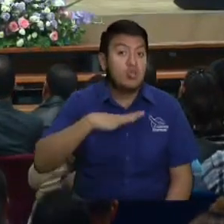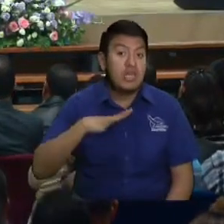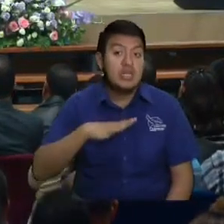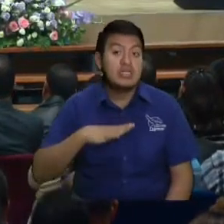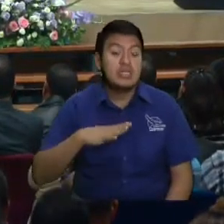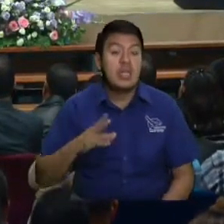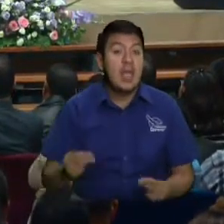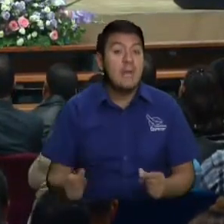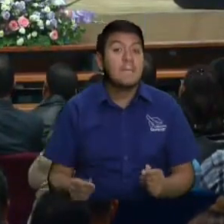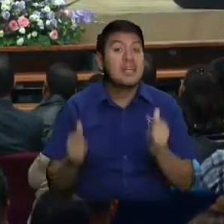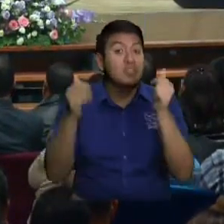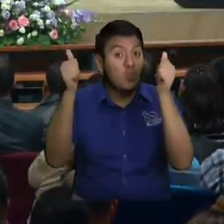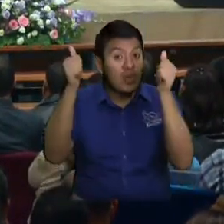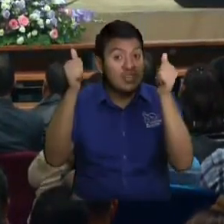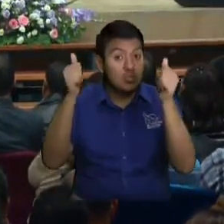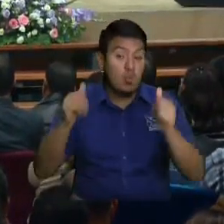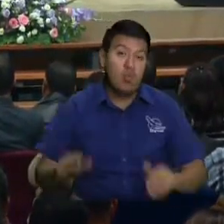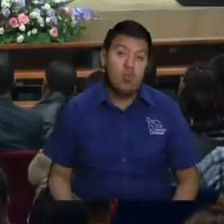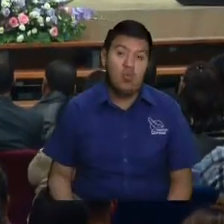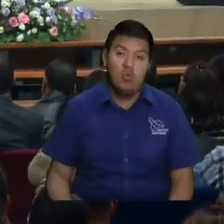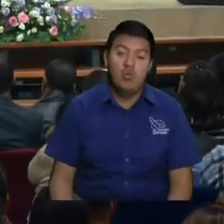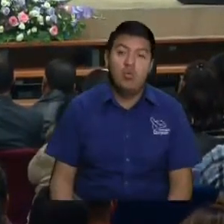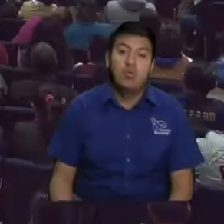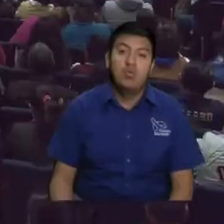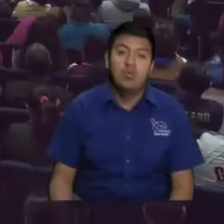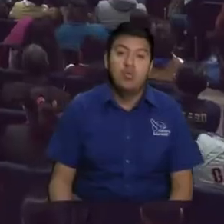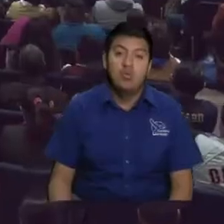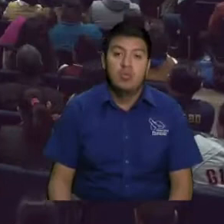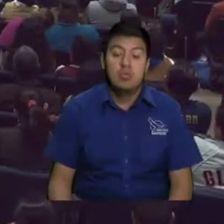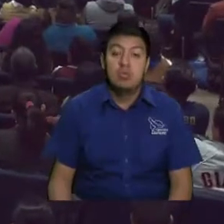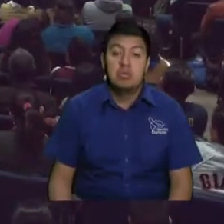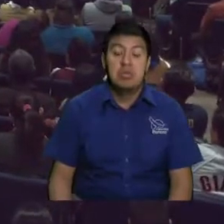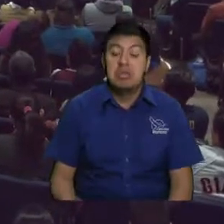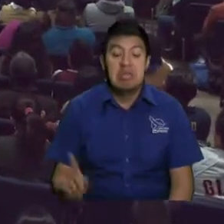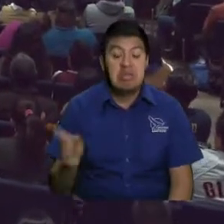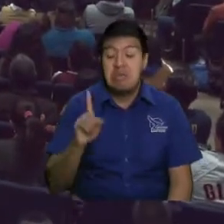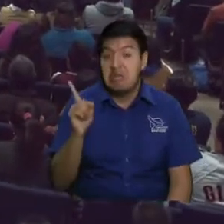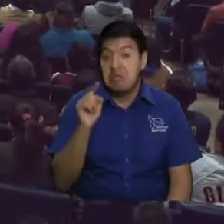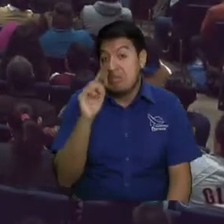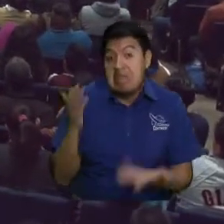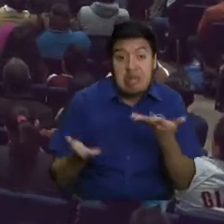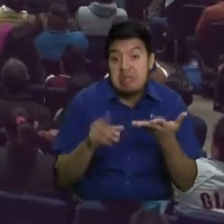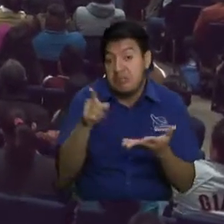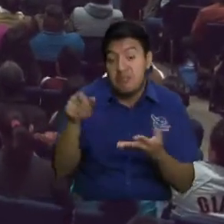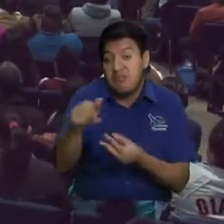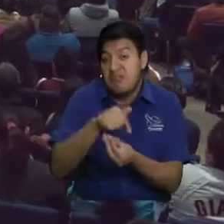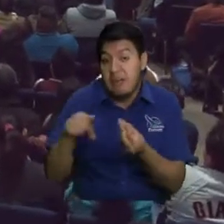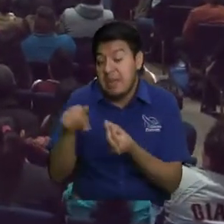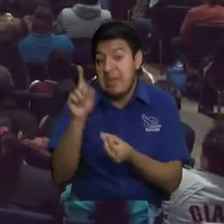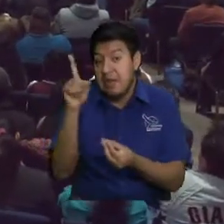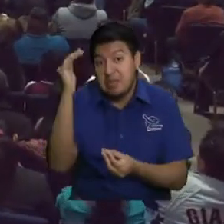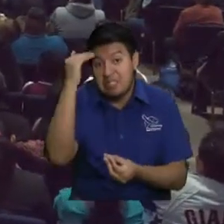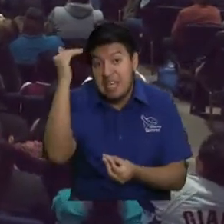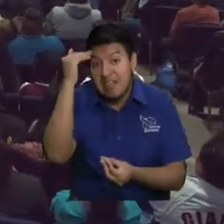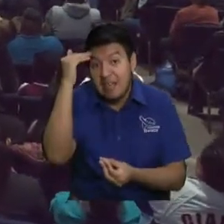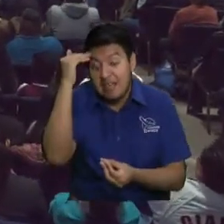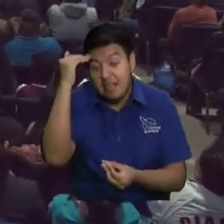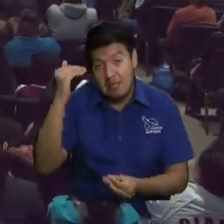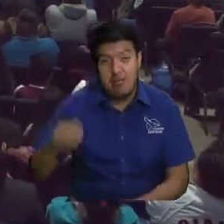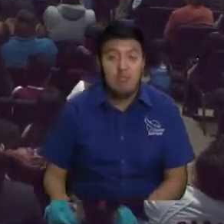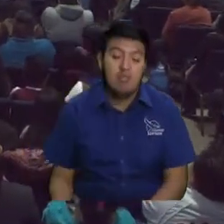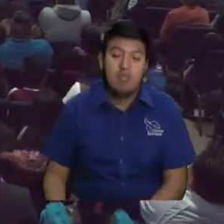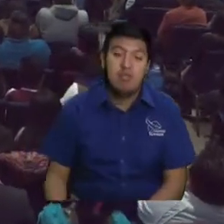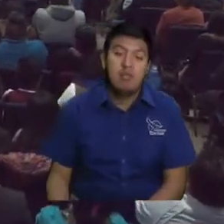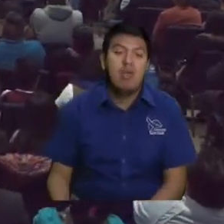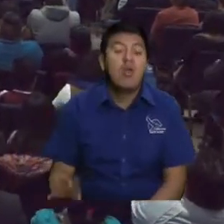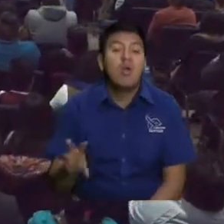ni siquiera los más cercanos de su familia lo saben. Entonces, ¿por qué un perico a los palotes